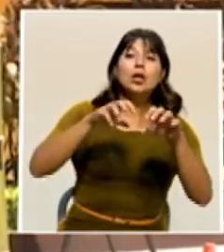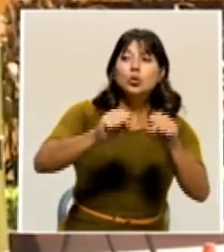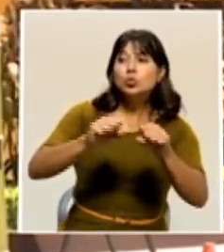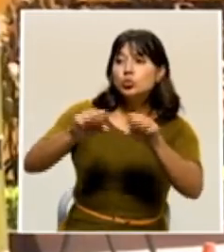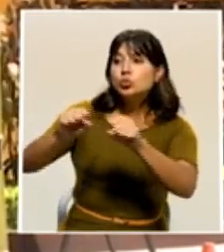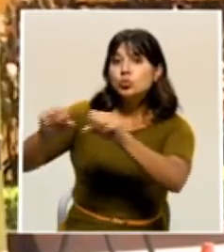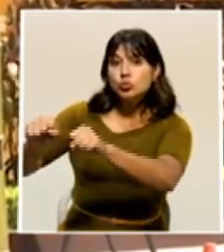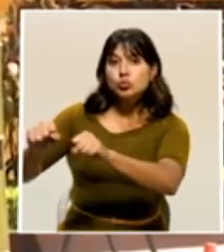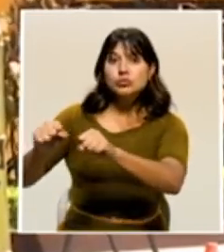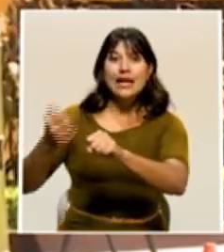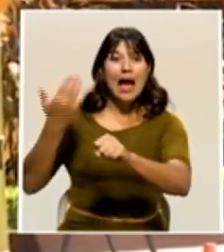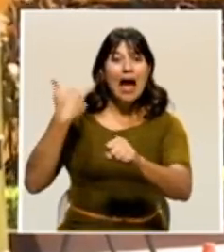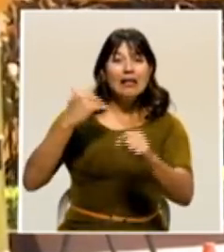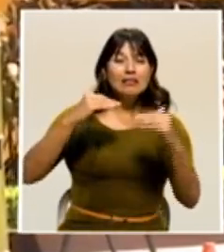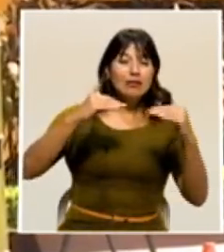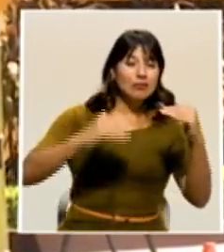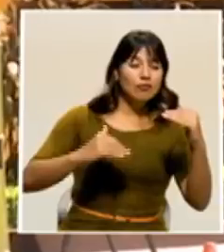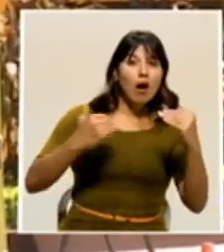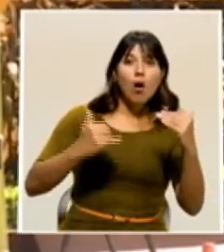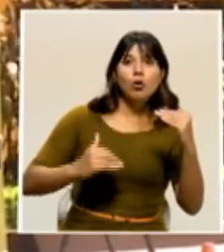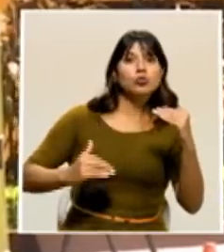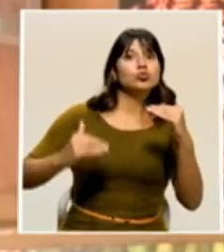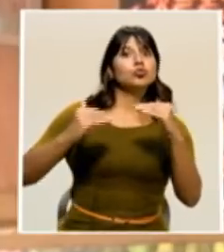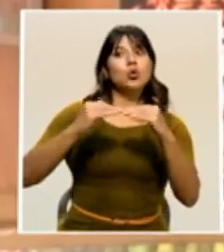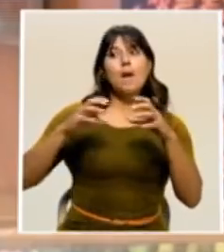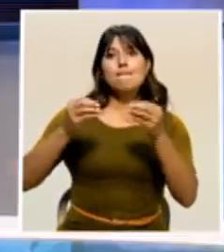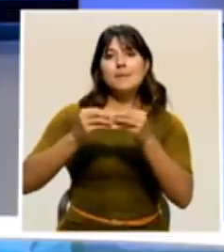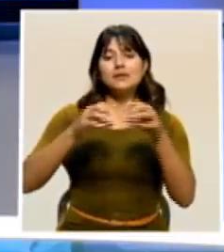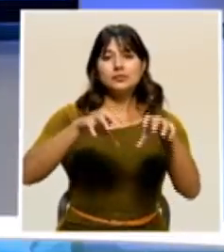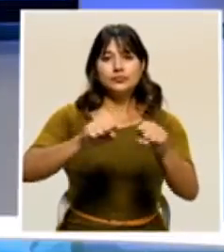significativa, muestran una mejora.